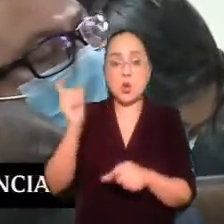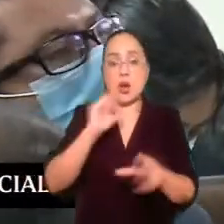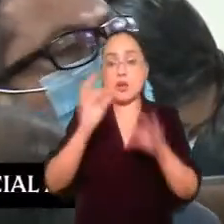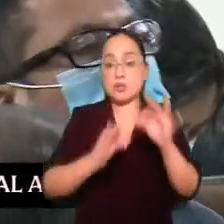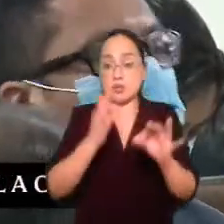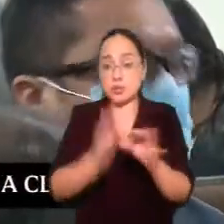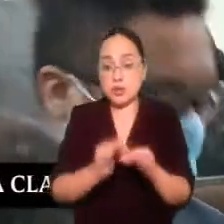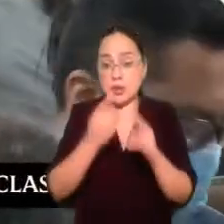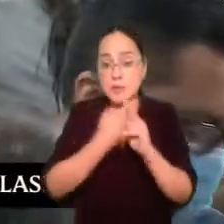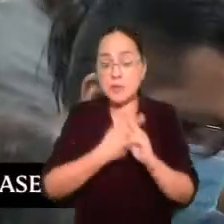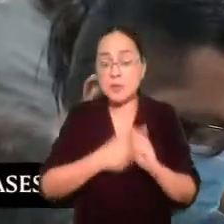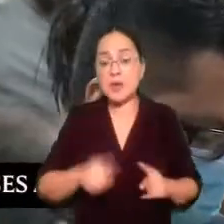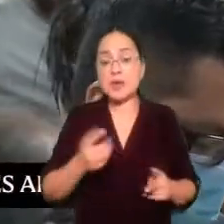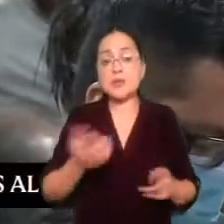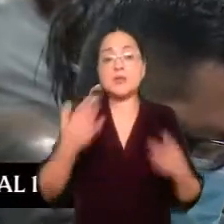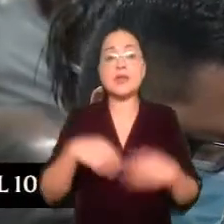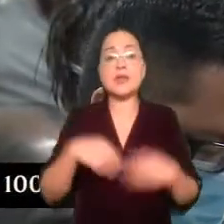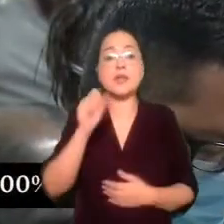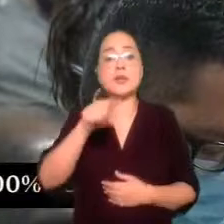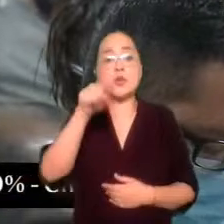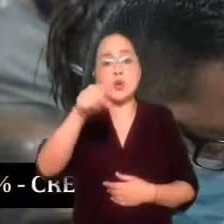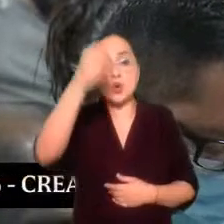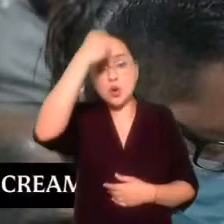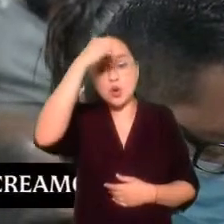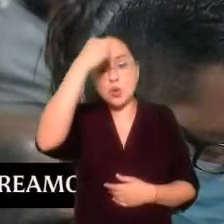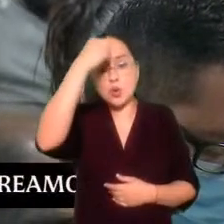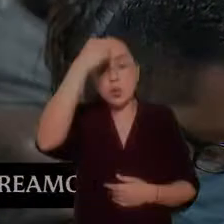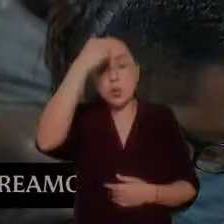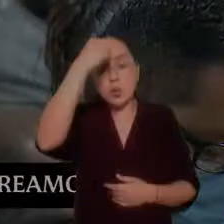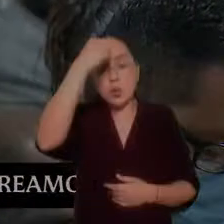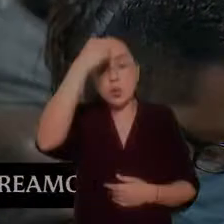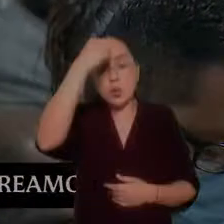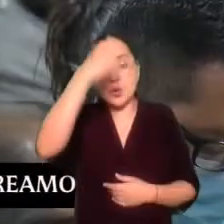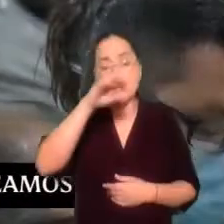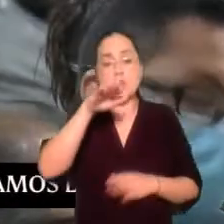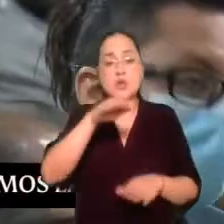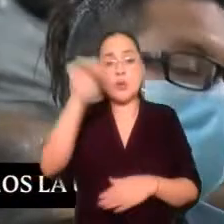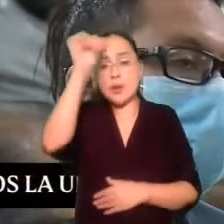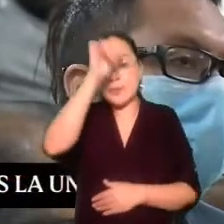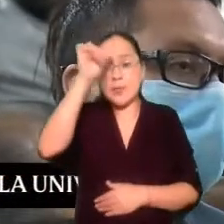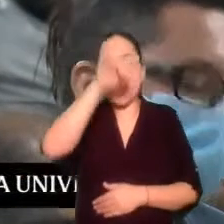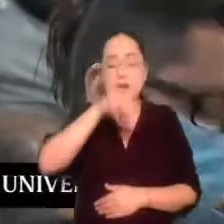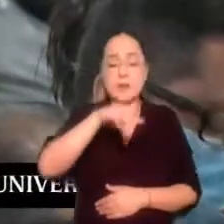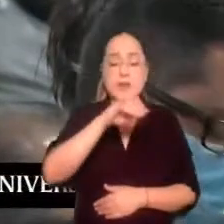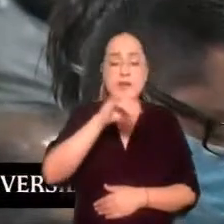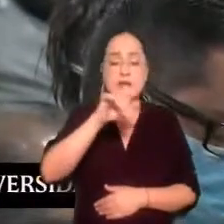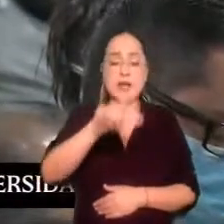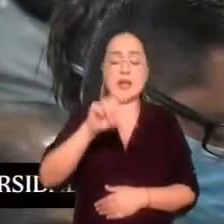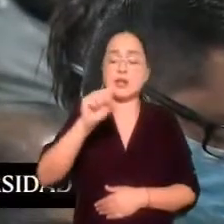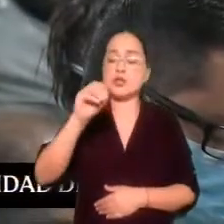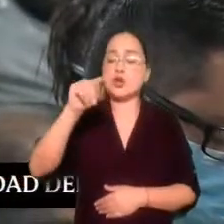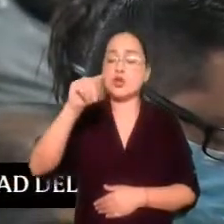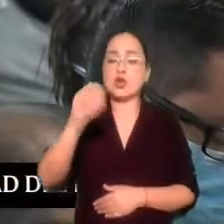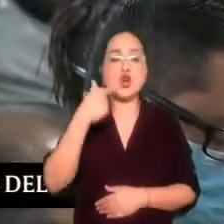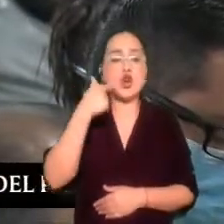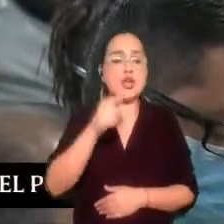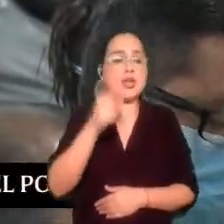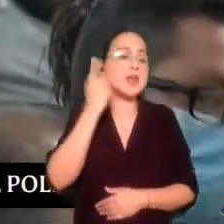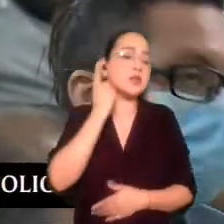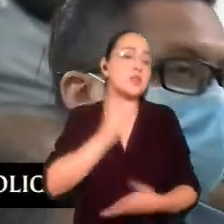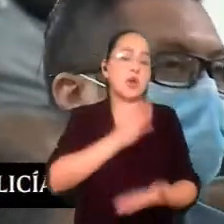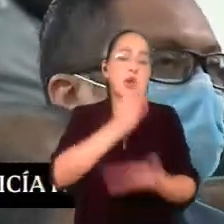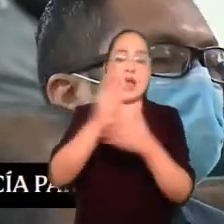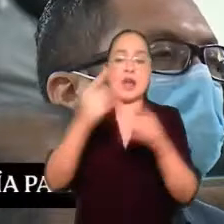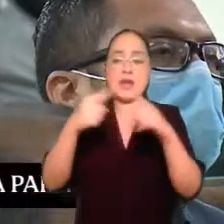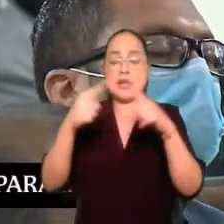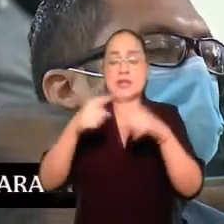También preguntarle qué opina sobre el padre Miguel Soto, que no quiera los diputados en la iglesia solamente porque votaron a favor